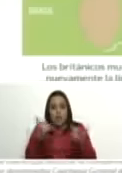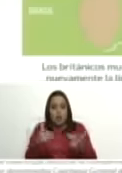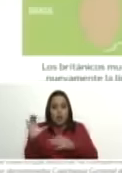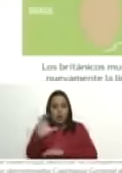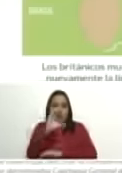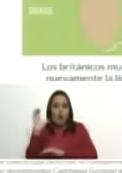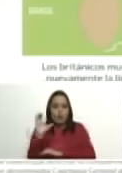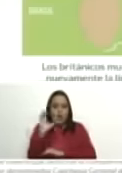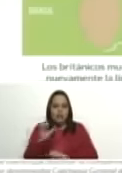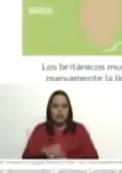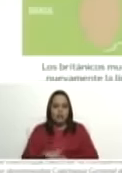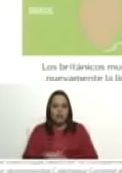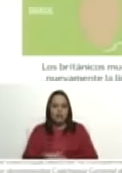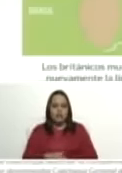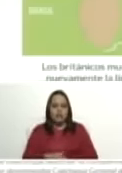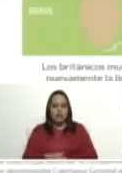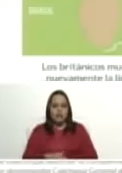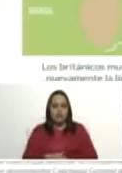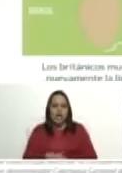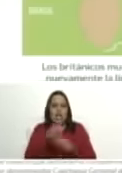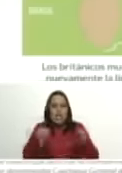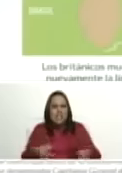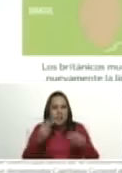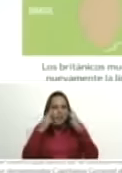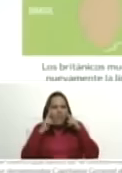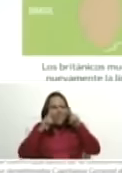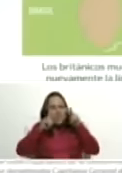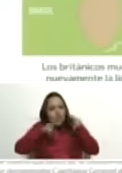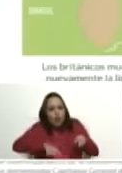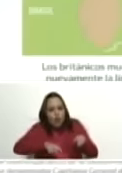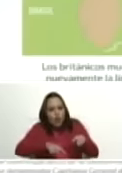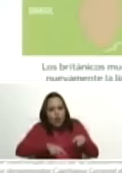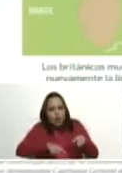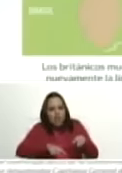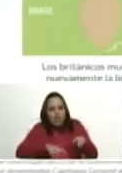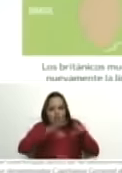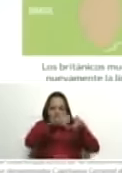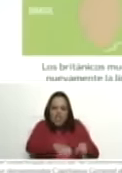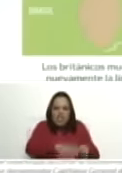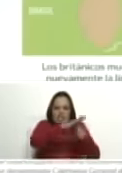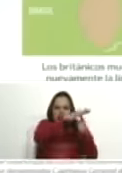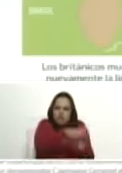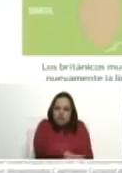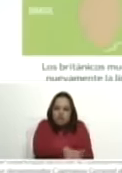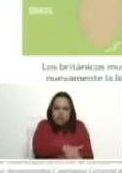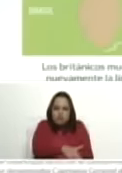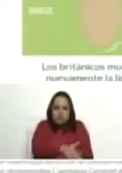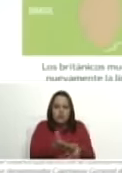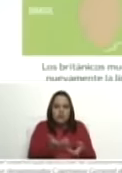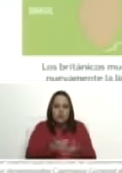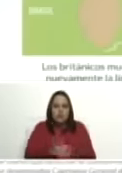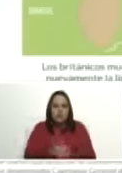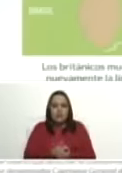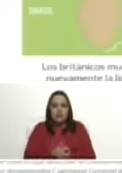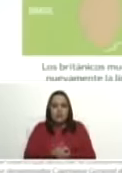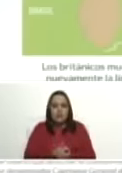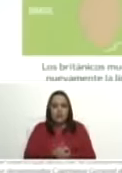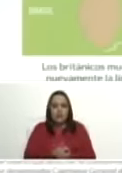Colombia. Siempre en una visión de conquista territorial, imperial,